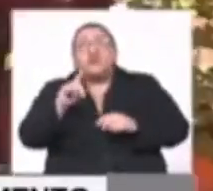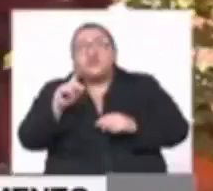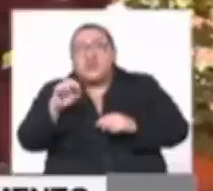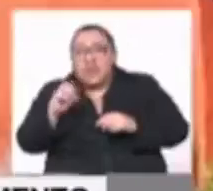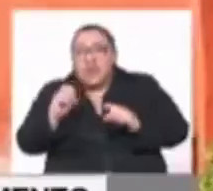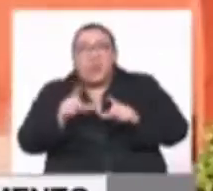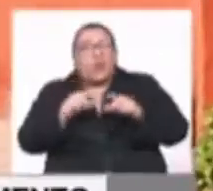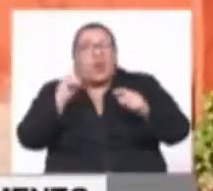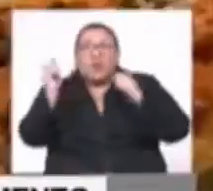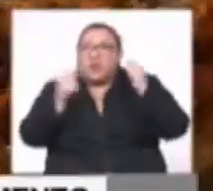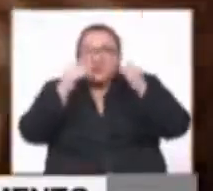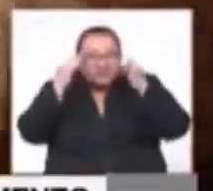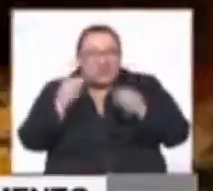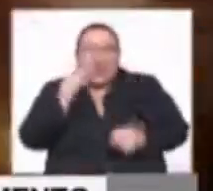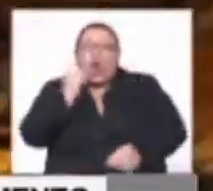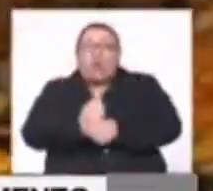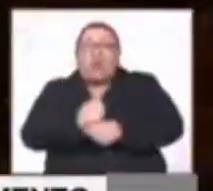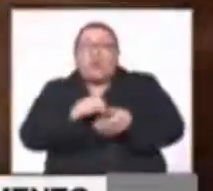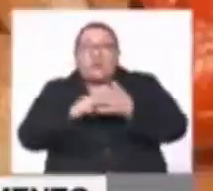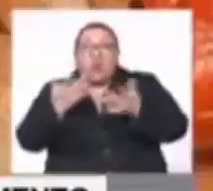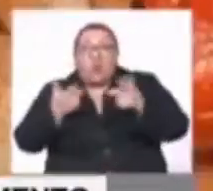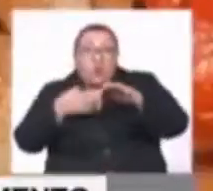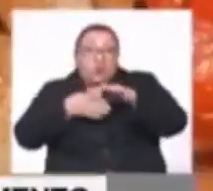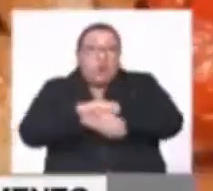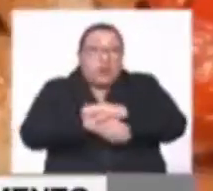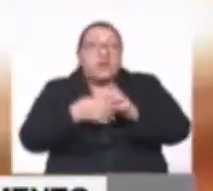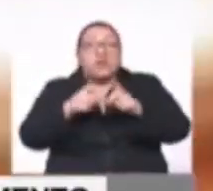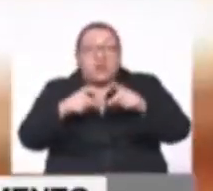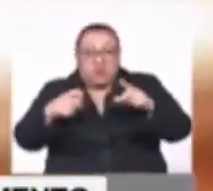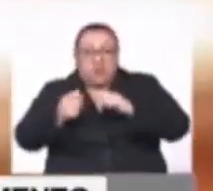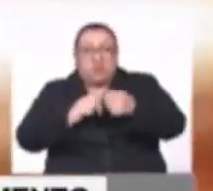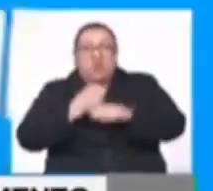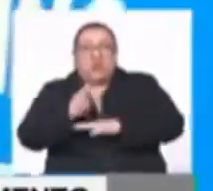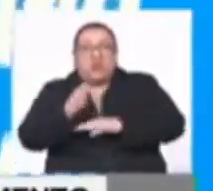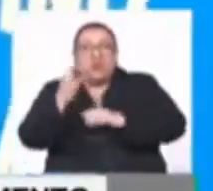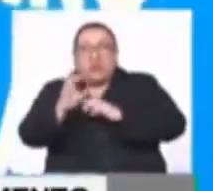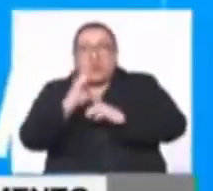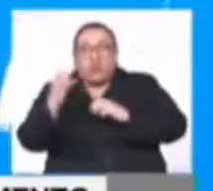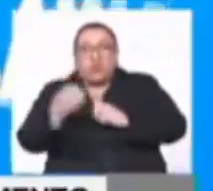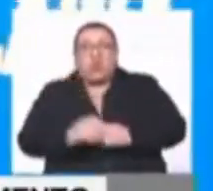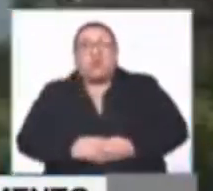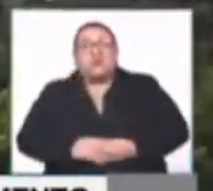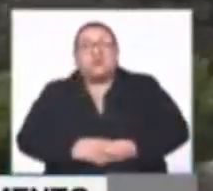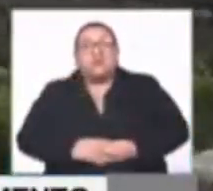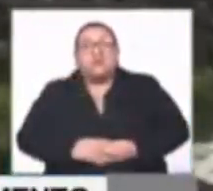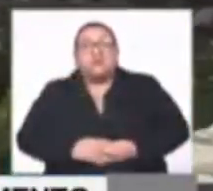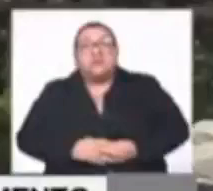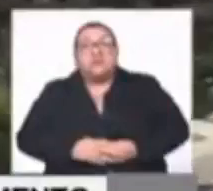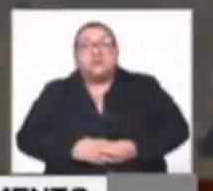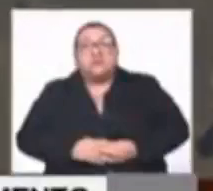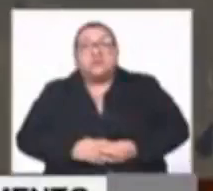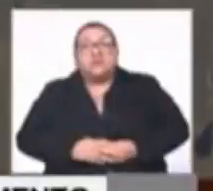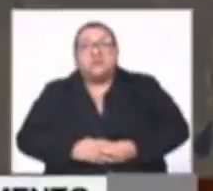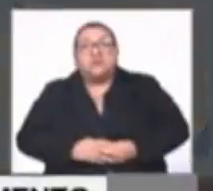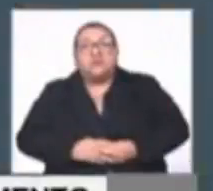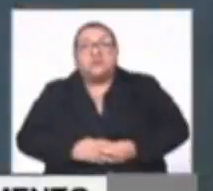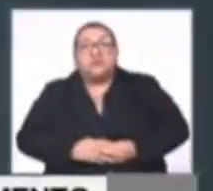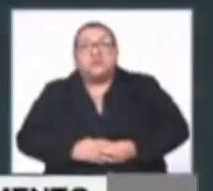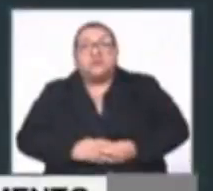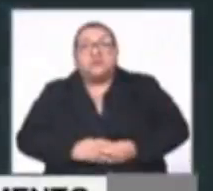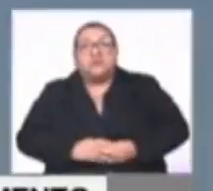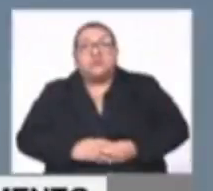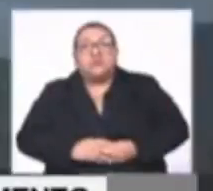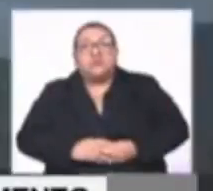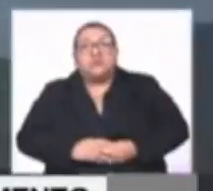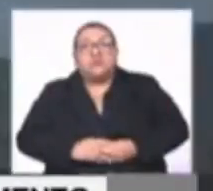lugares históricos que integran el patrimonio cultural de la nación de propiedad pública, de manera integral o parcial a través de